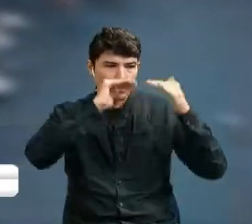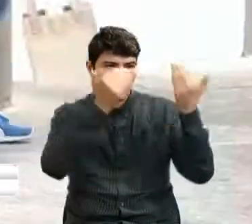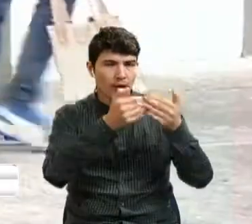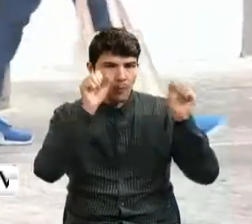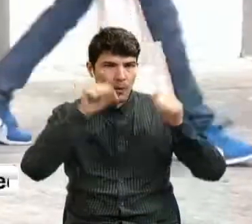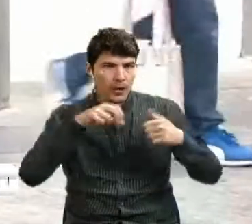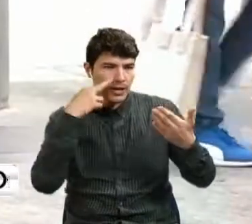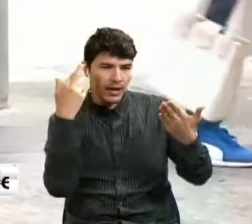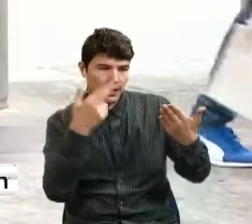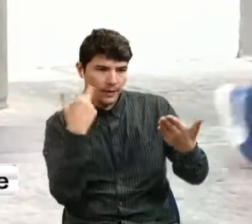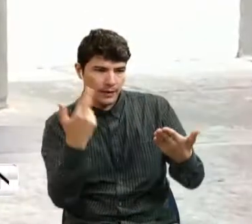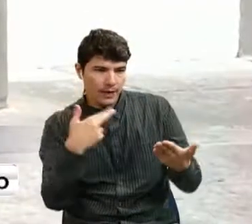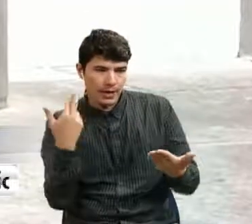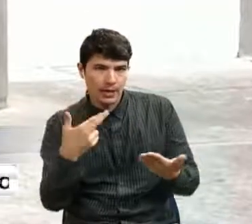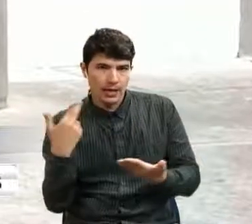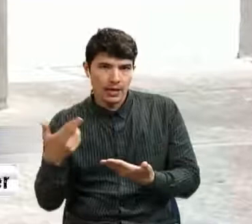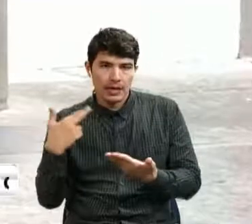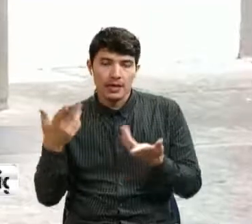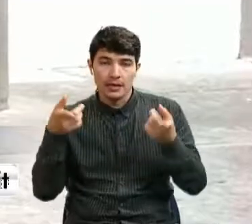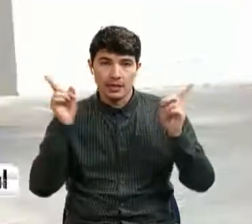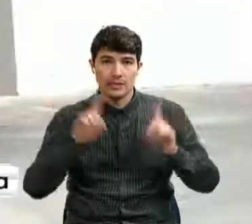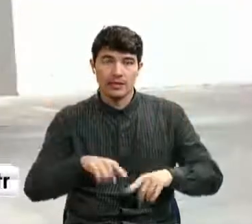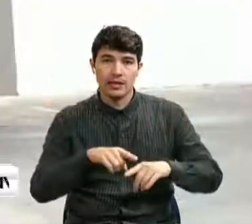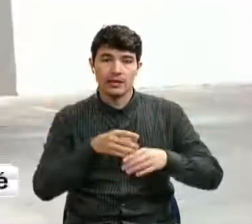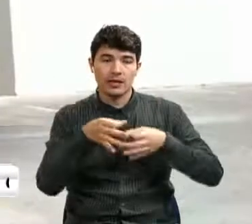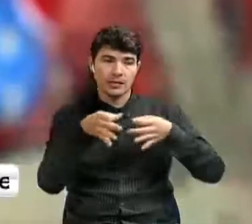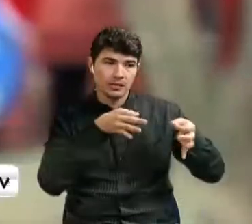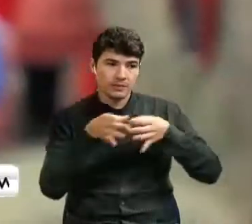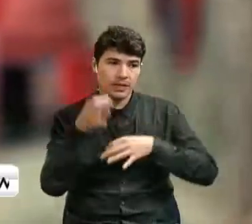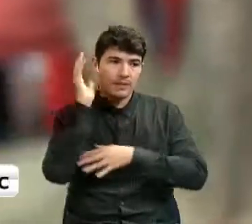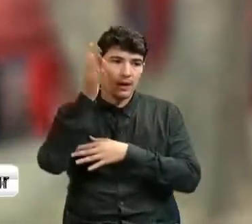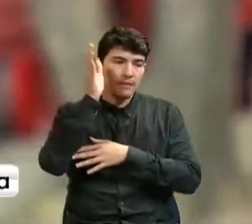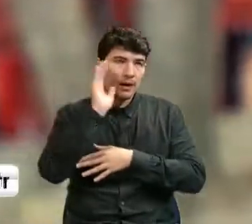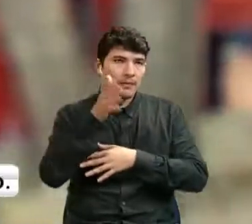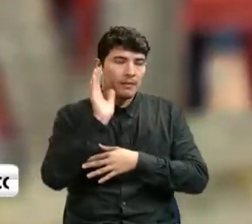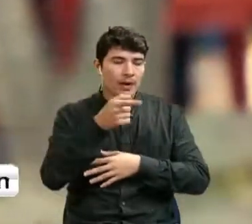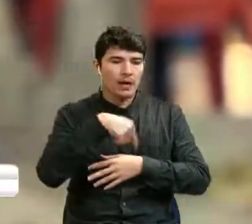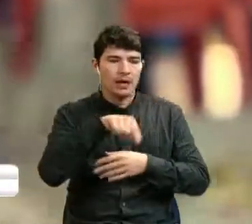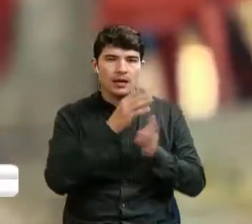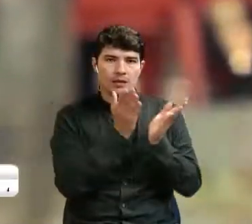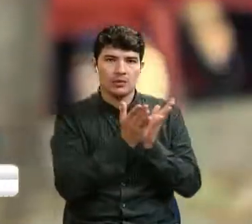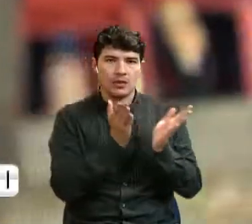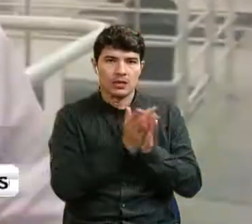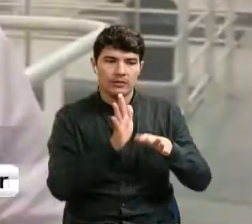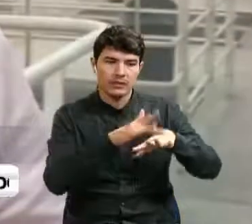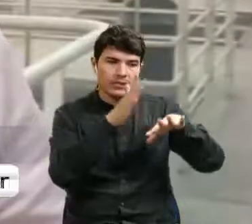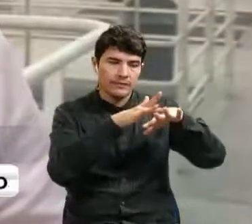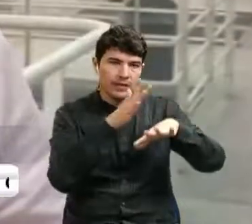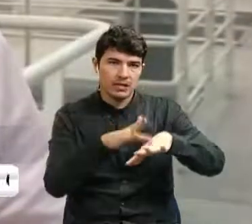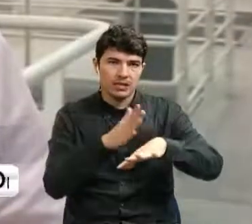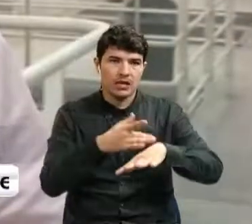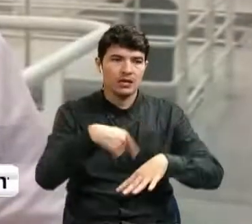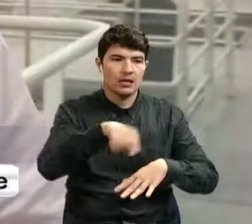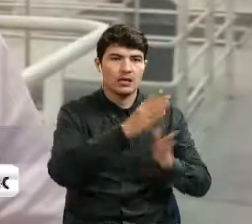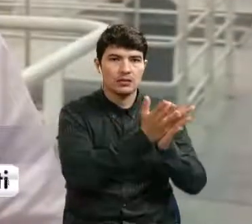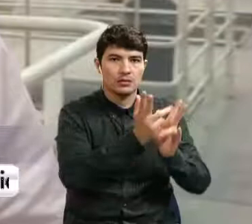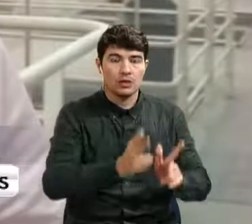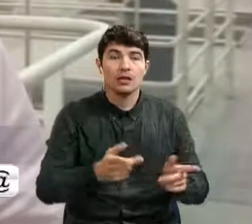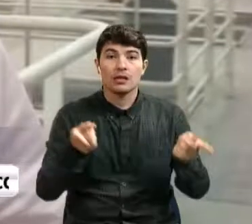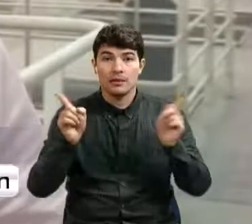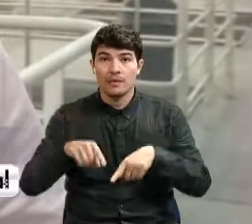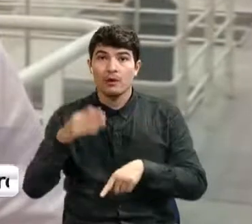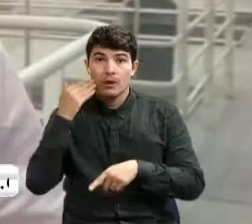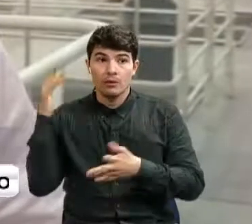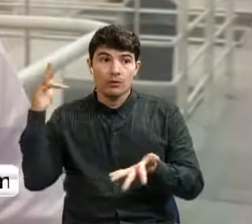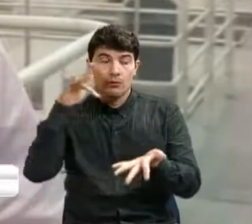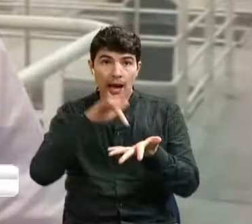lo que los estudiantes ingresen como para prevenir los delitos a través de charlas educativas y el acompañamiento de los caminos de la policía